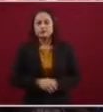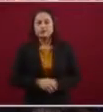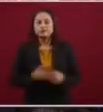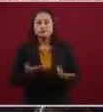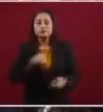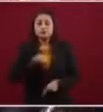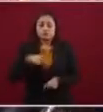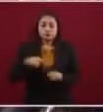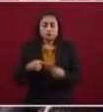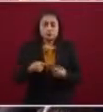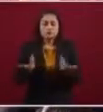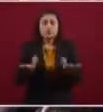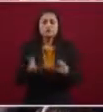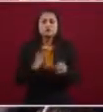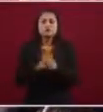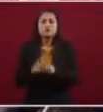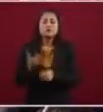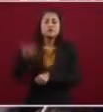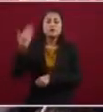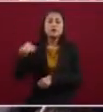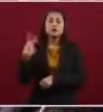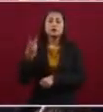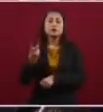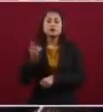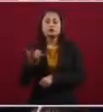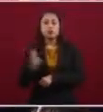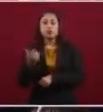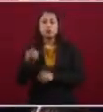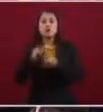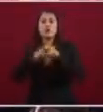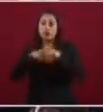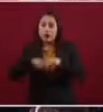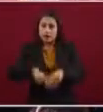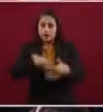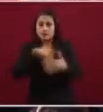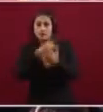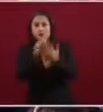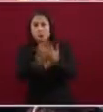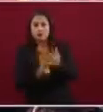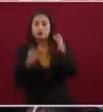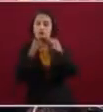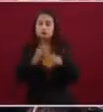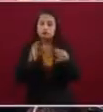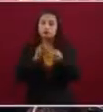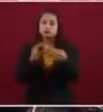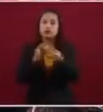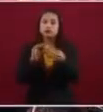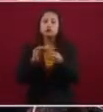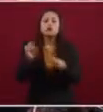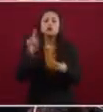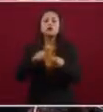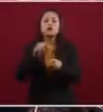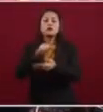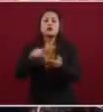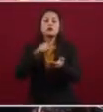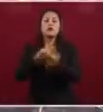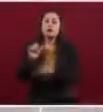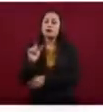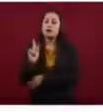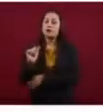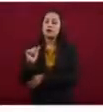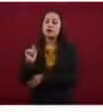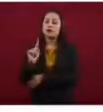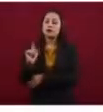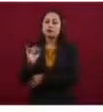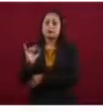haciendo empezamos desde el 2 de julio que se anunció la estrategia empezamos ya en tierra caliente en apatzingán y esta vez vamos a traer